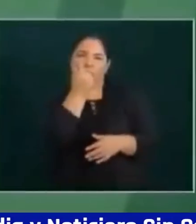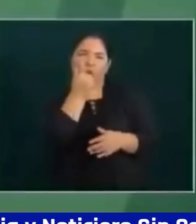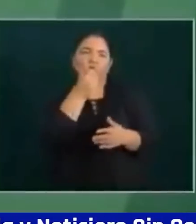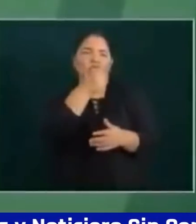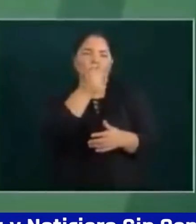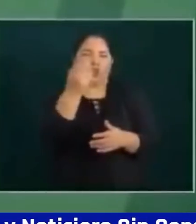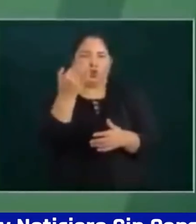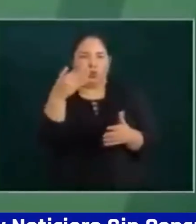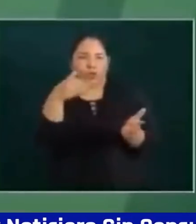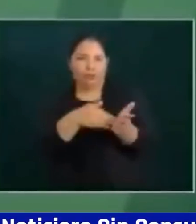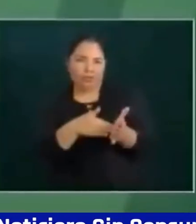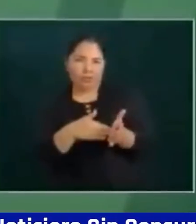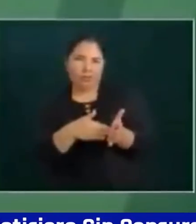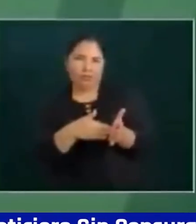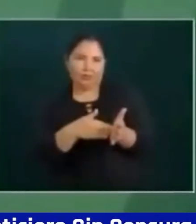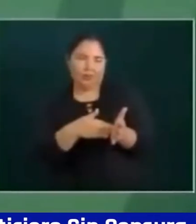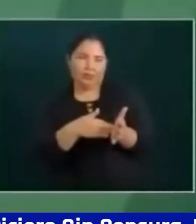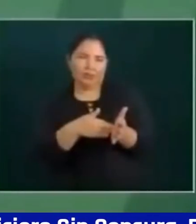150,000 pesos.